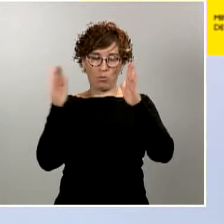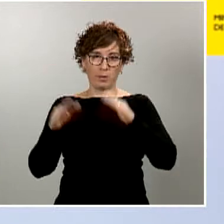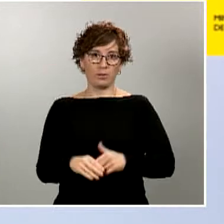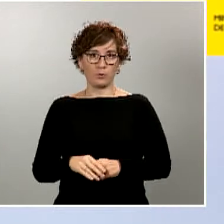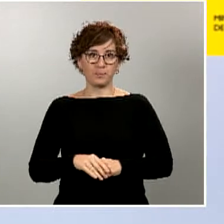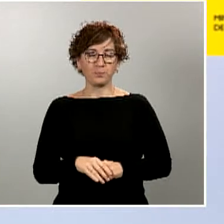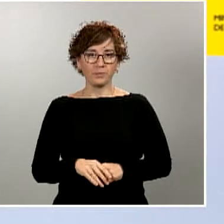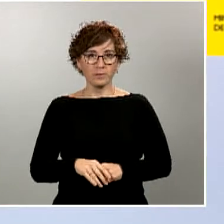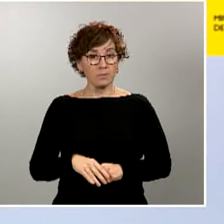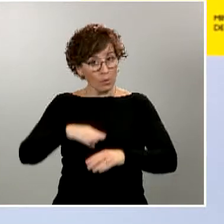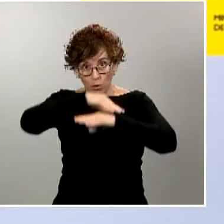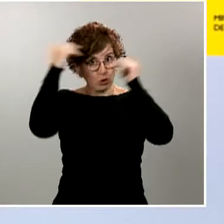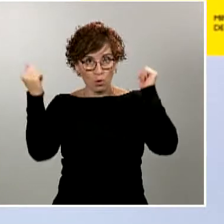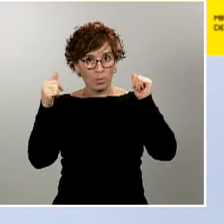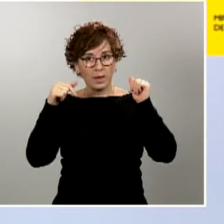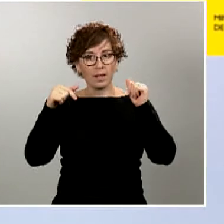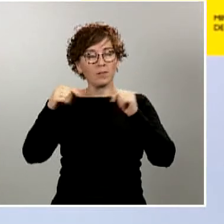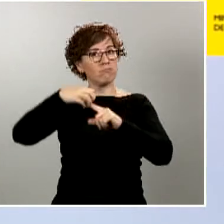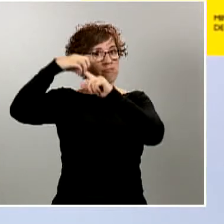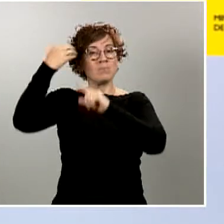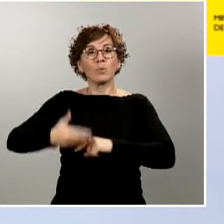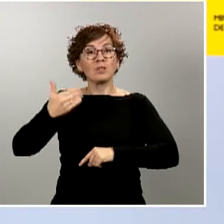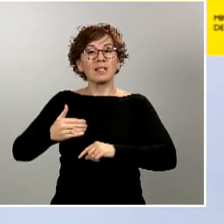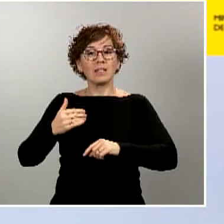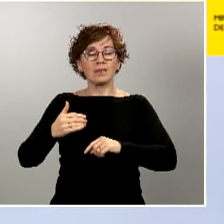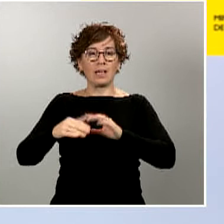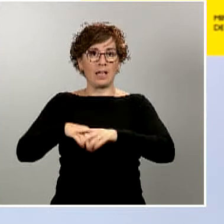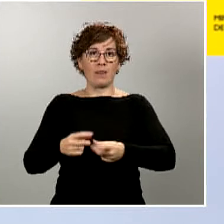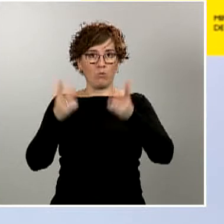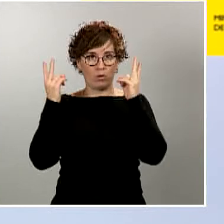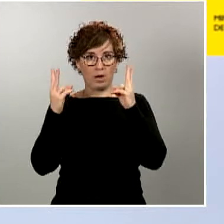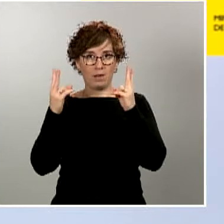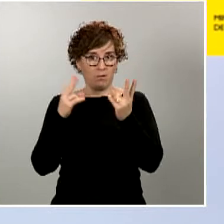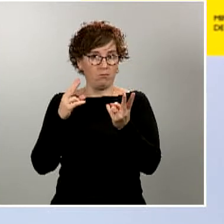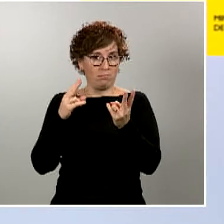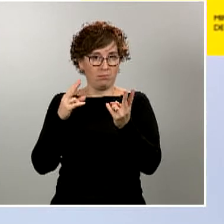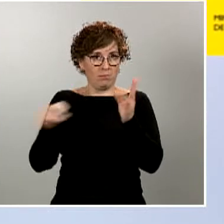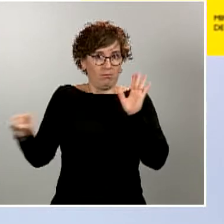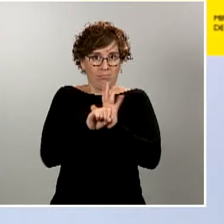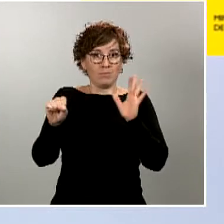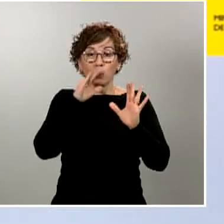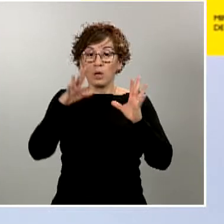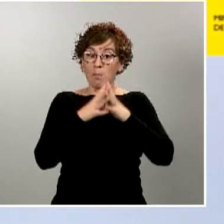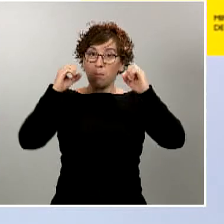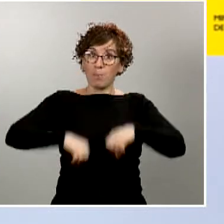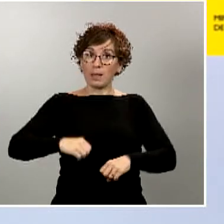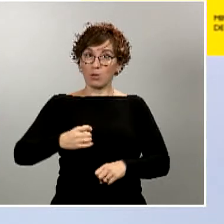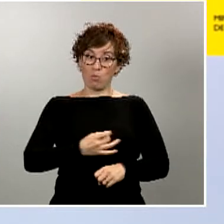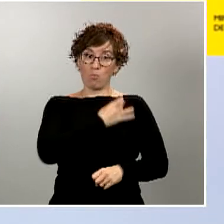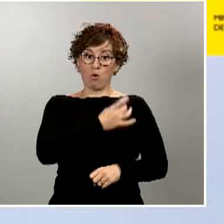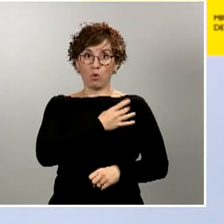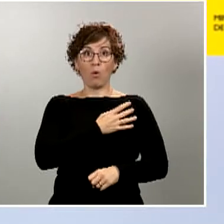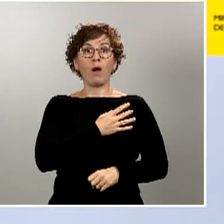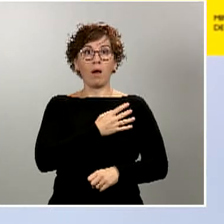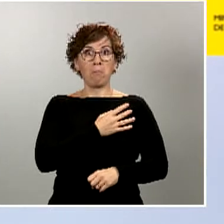ese elemento democrático que es muy importante. Porque los pactos de la Moncloa, por ejemplo, no evitaron un intento de golpe del Estado